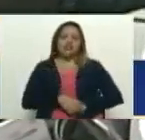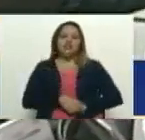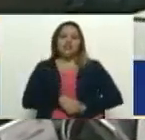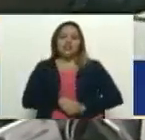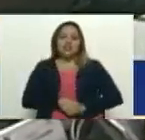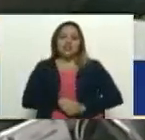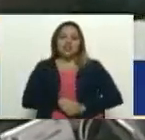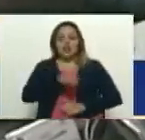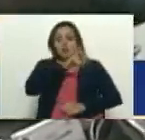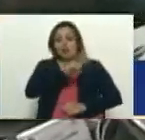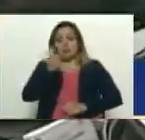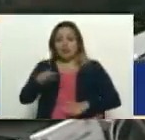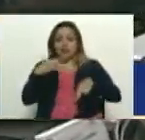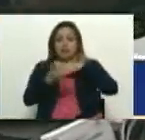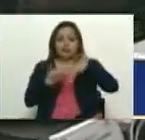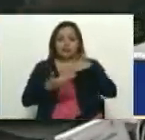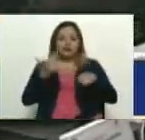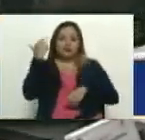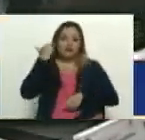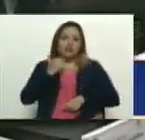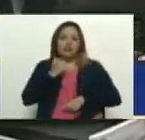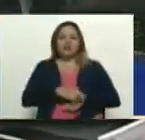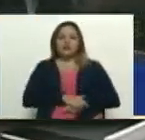24 de la Revolución Bolivariana.